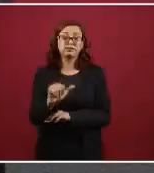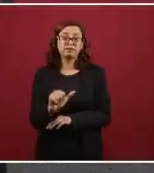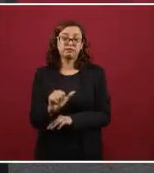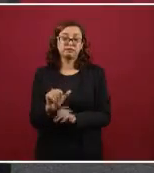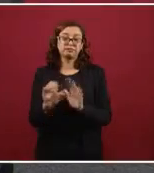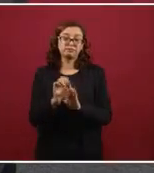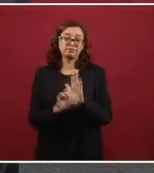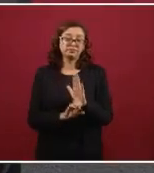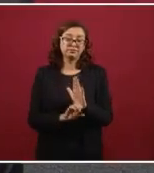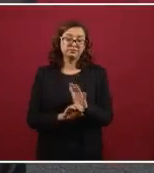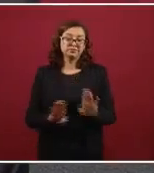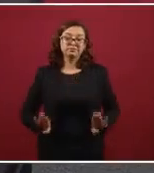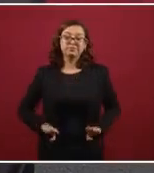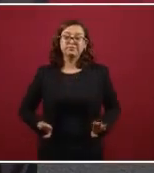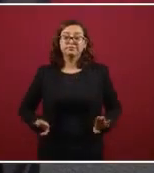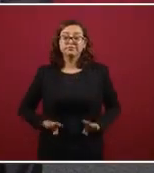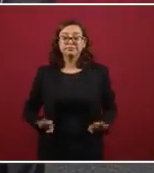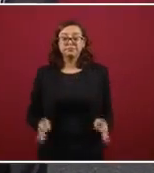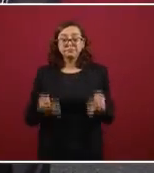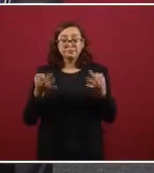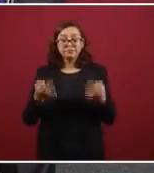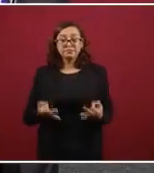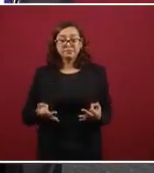con principios,